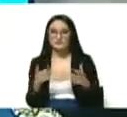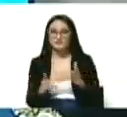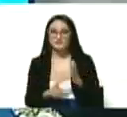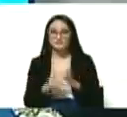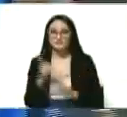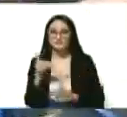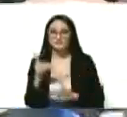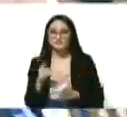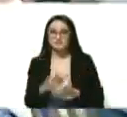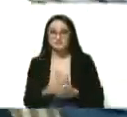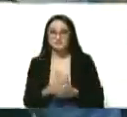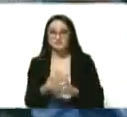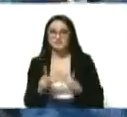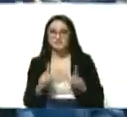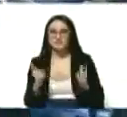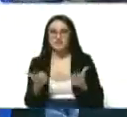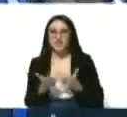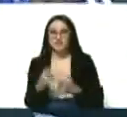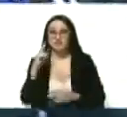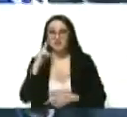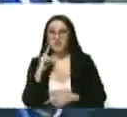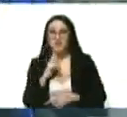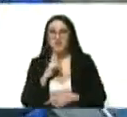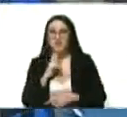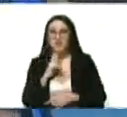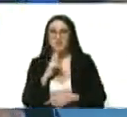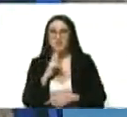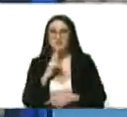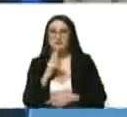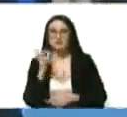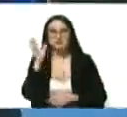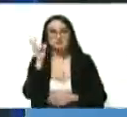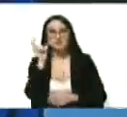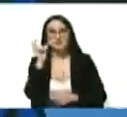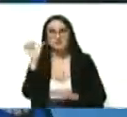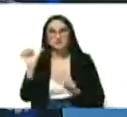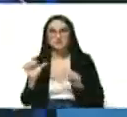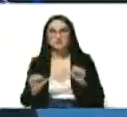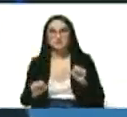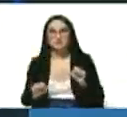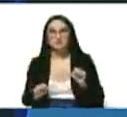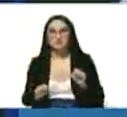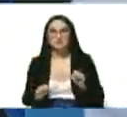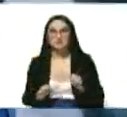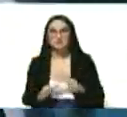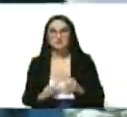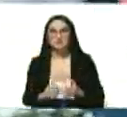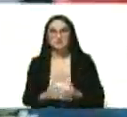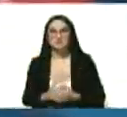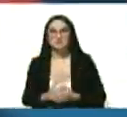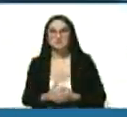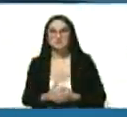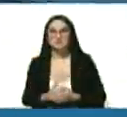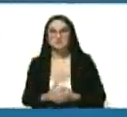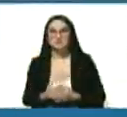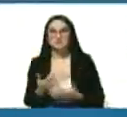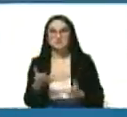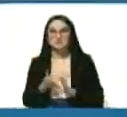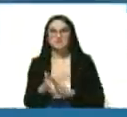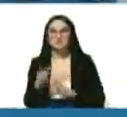desarrolla en el Salón Simón Bolívar. Y vamos a escuchar lo que se está escuchando en estos momentos en